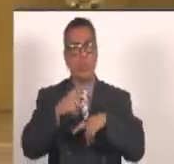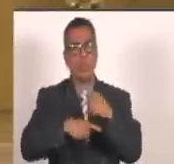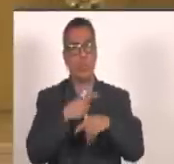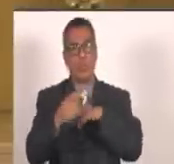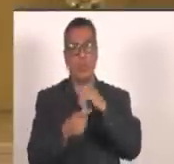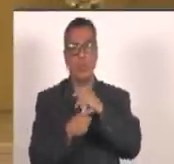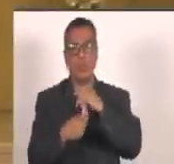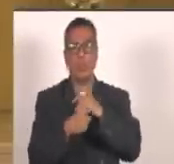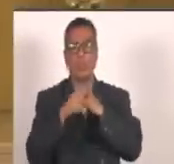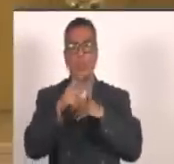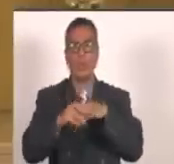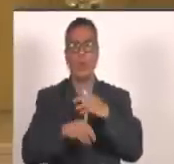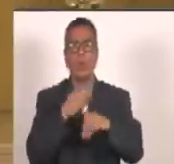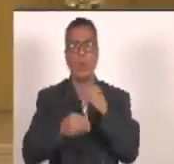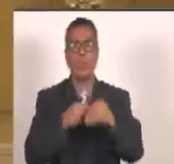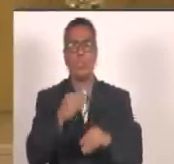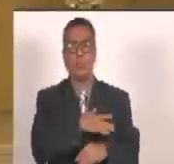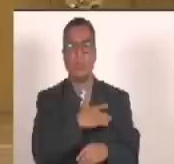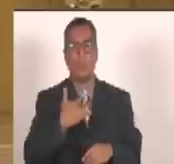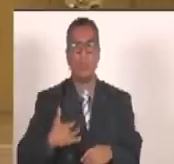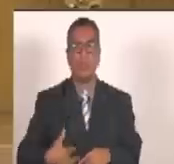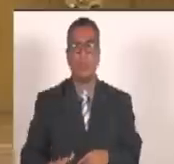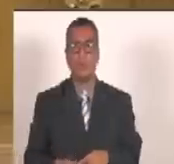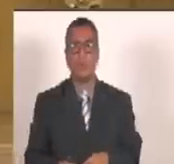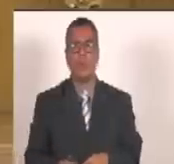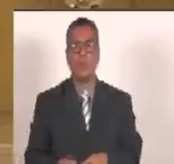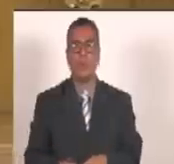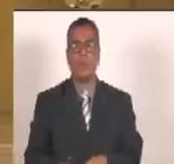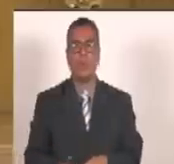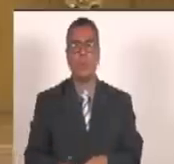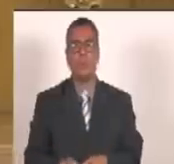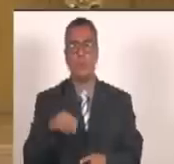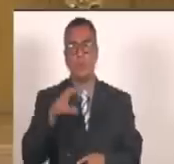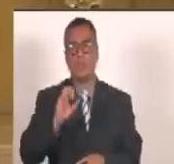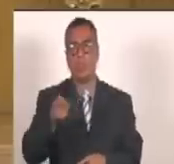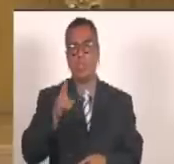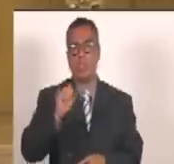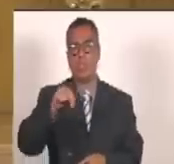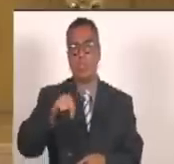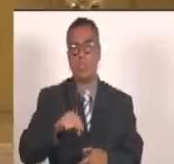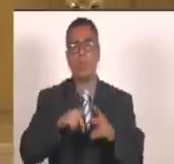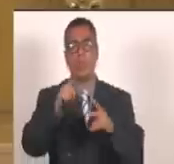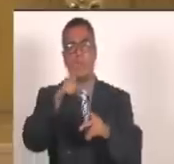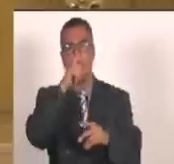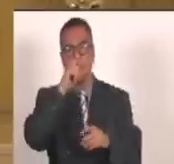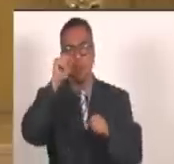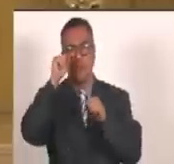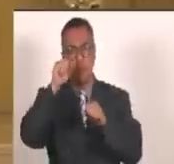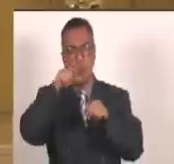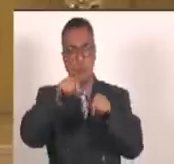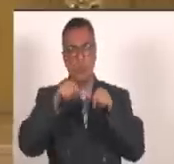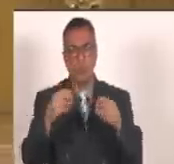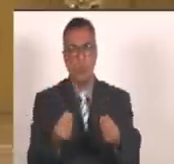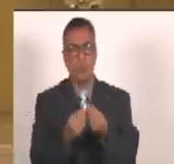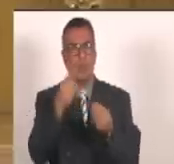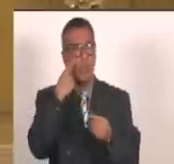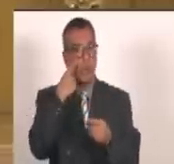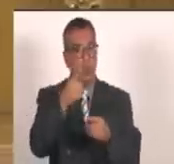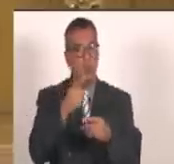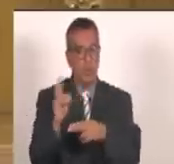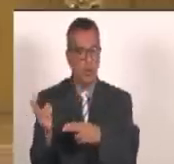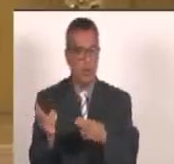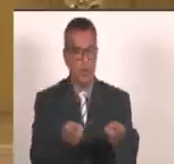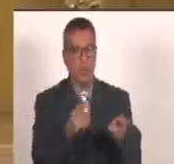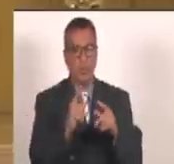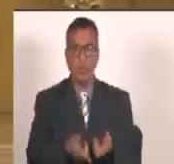desarrollo tecnológico lo hace China, desde Shenzhen. Ahí estuvo Nicolás Maduro Moro, y yo vi cómo lo